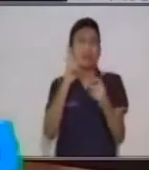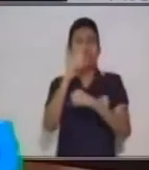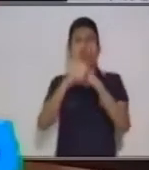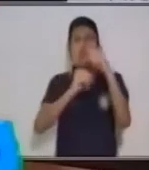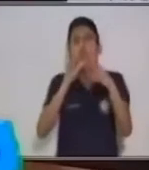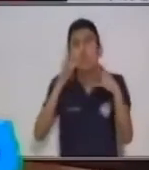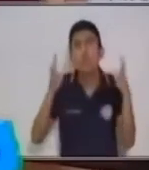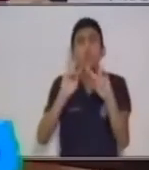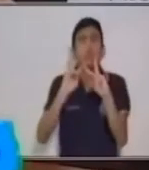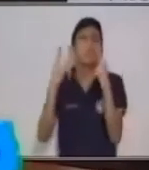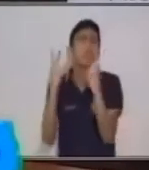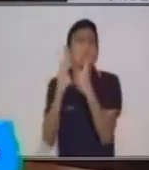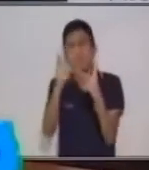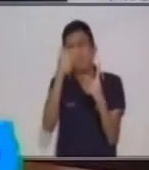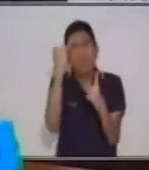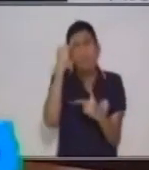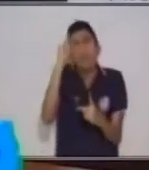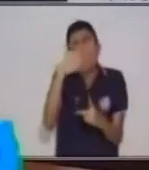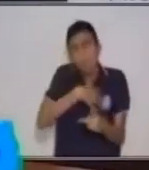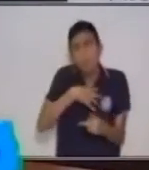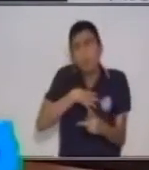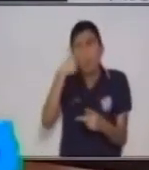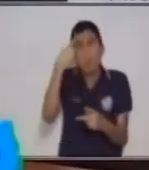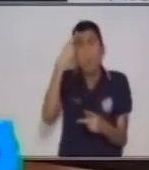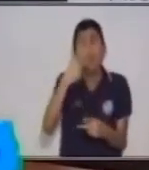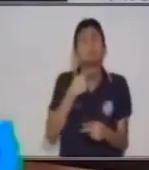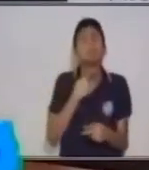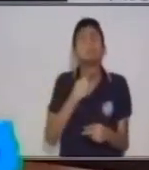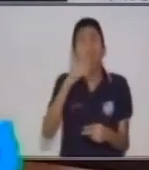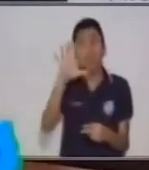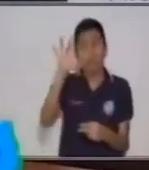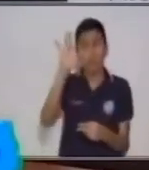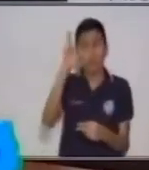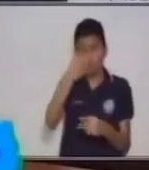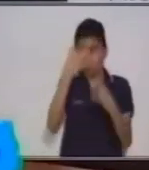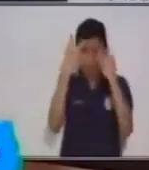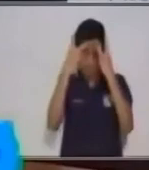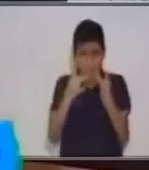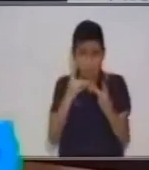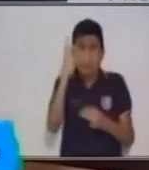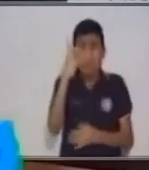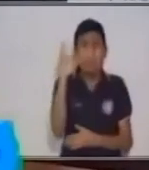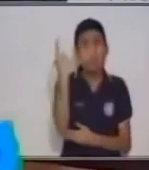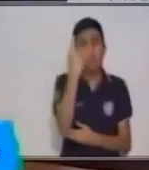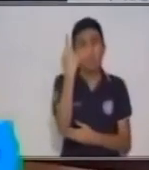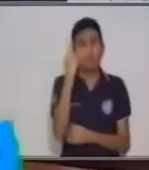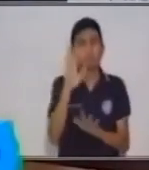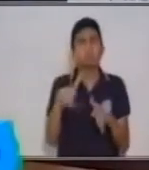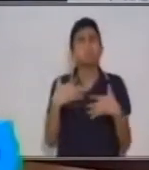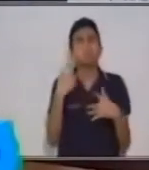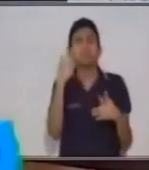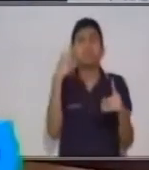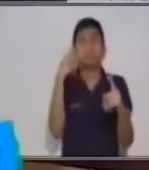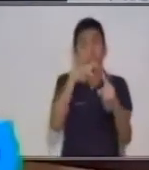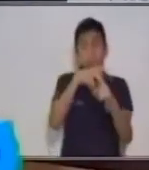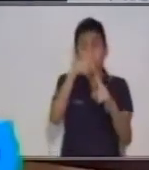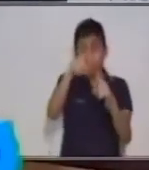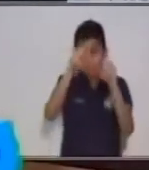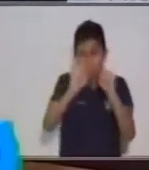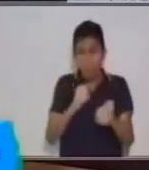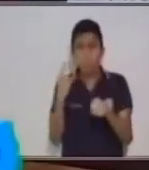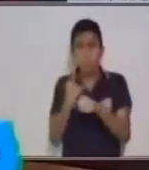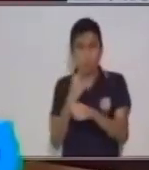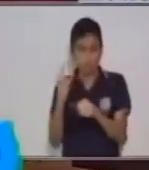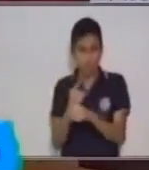frutas, verduras, todo eso en cuestión de gustos. Lo puedes hacer, y eso es importantísimo que en algún momento lo podamos